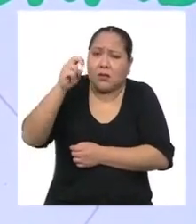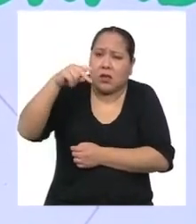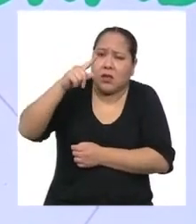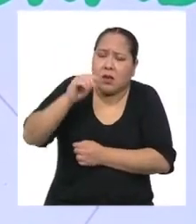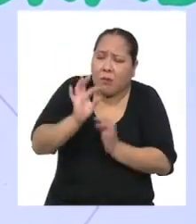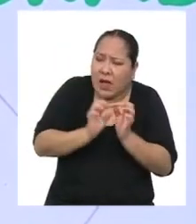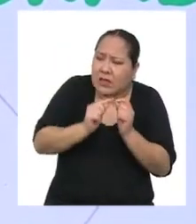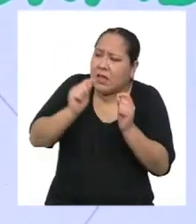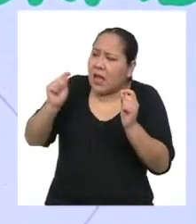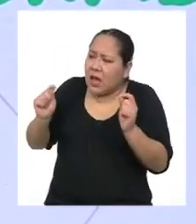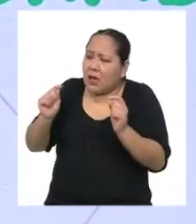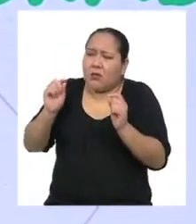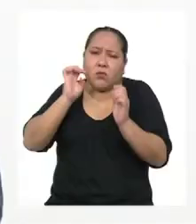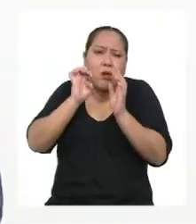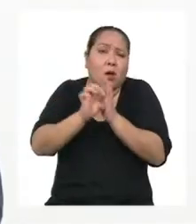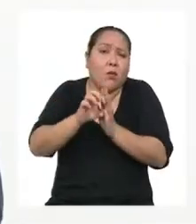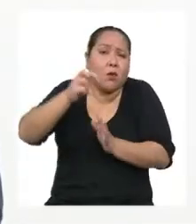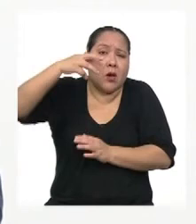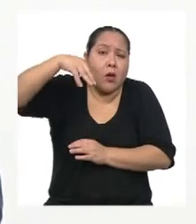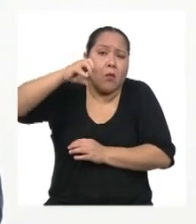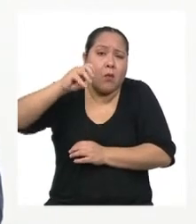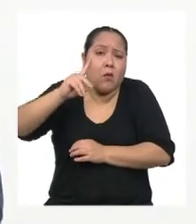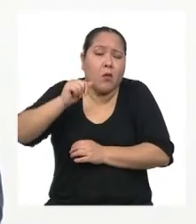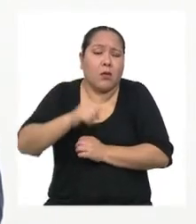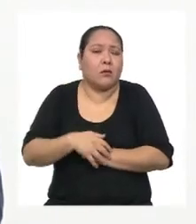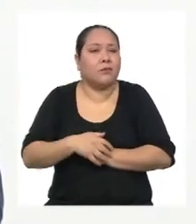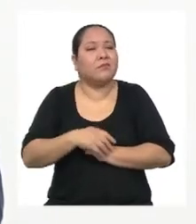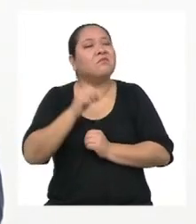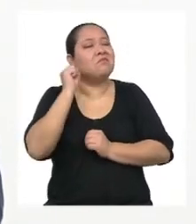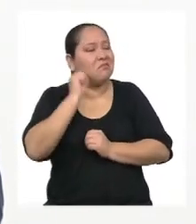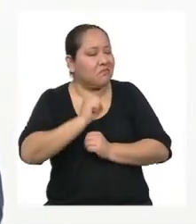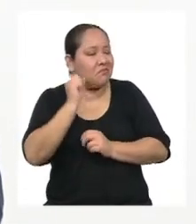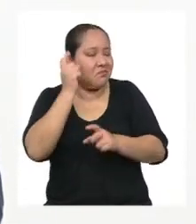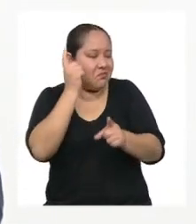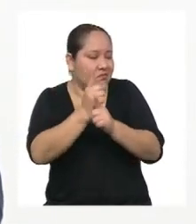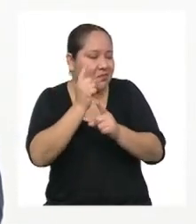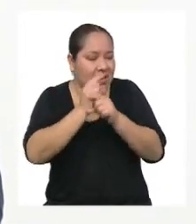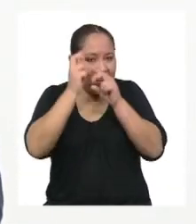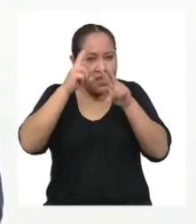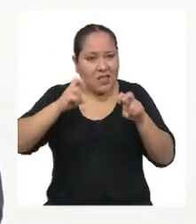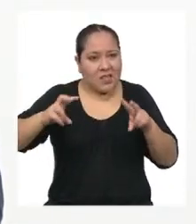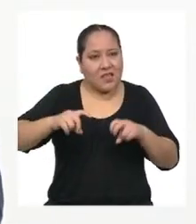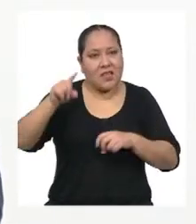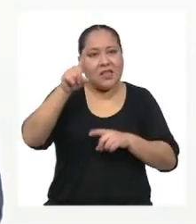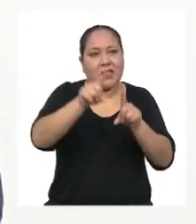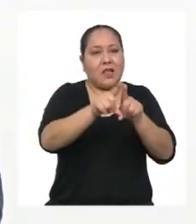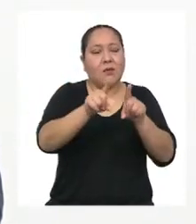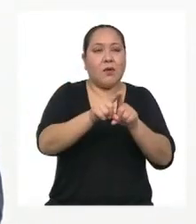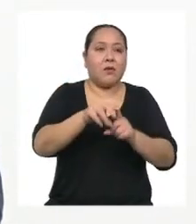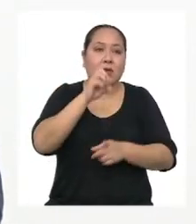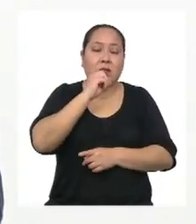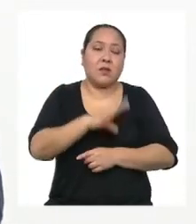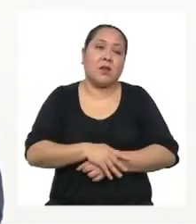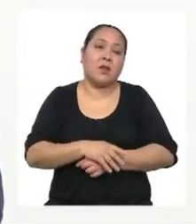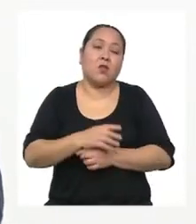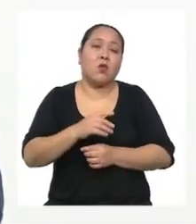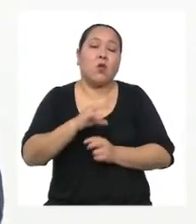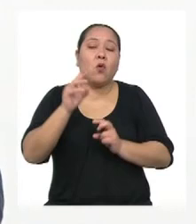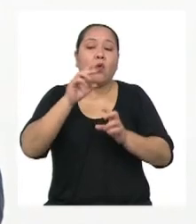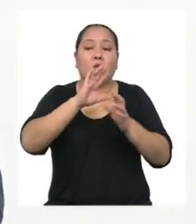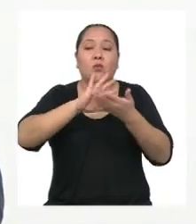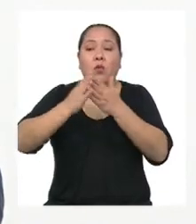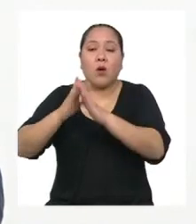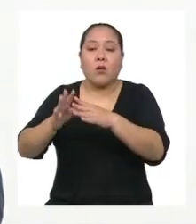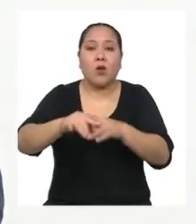este caso, la moda. Buen análisis. Y además podrías decir que tu muestra fue solo de 40 personas y que